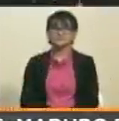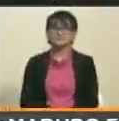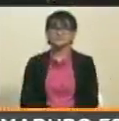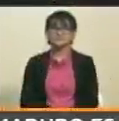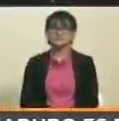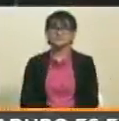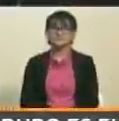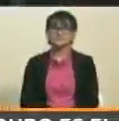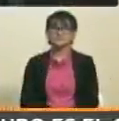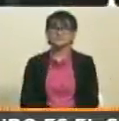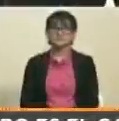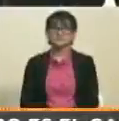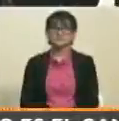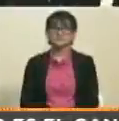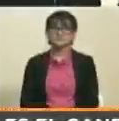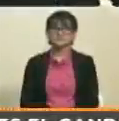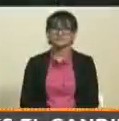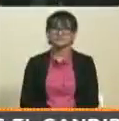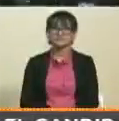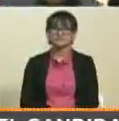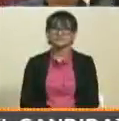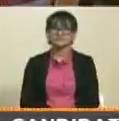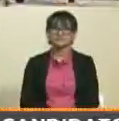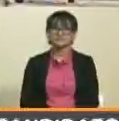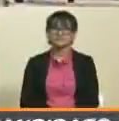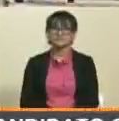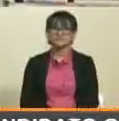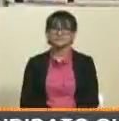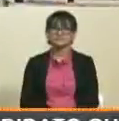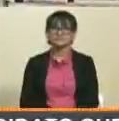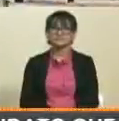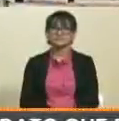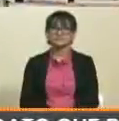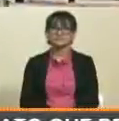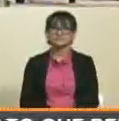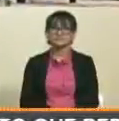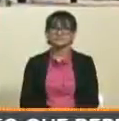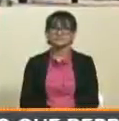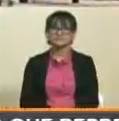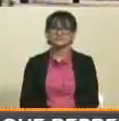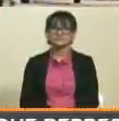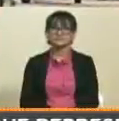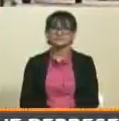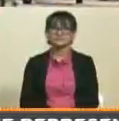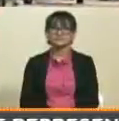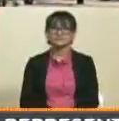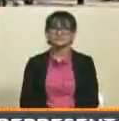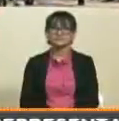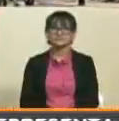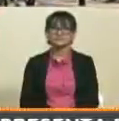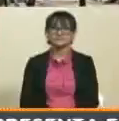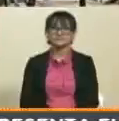¡Vaya cubirito! ¡Arriba la palma! ¡Maduro!